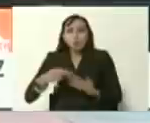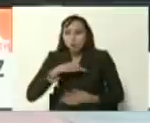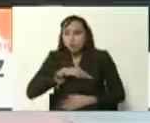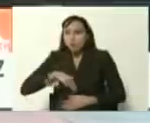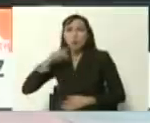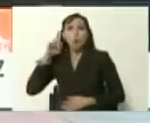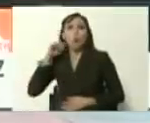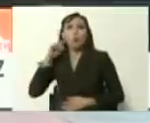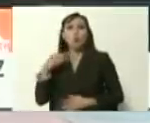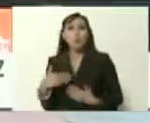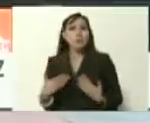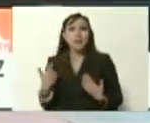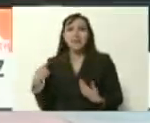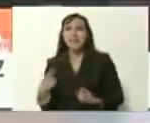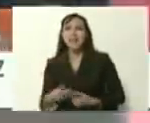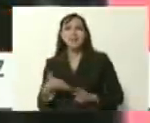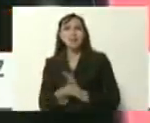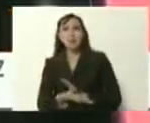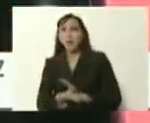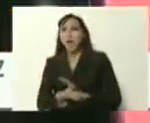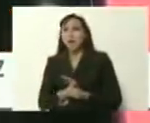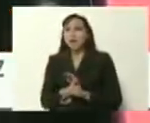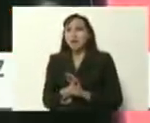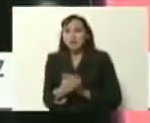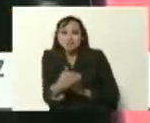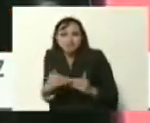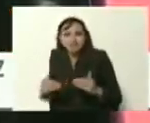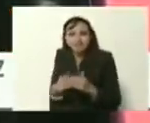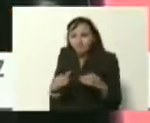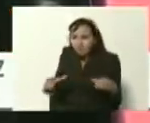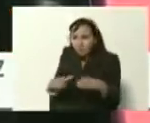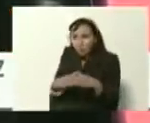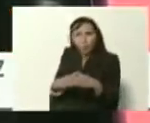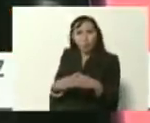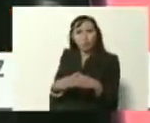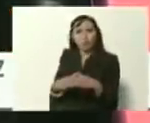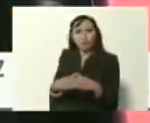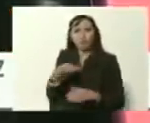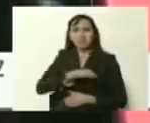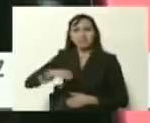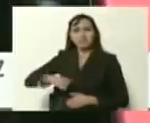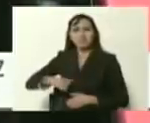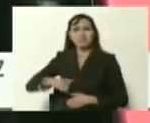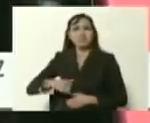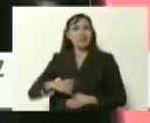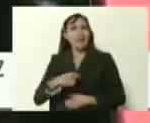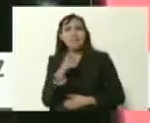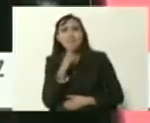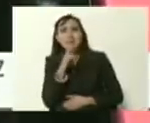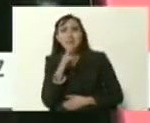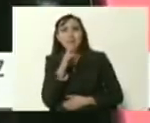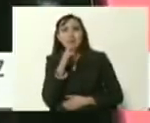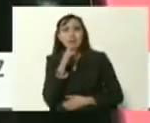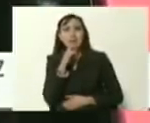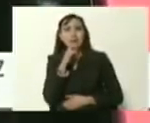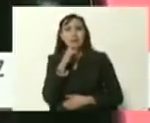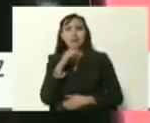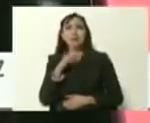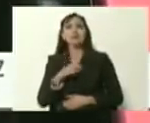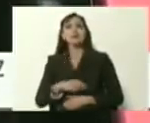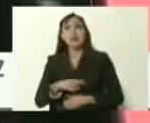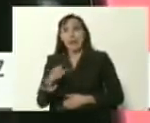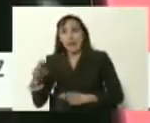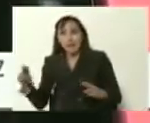acostumbrados todos a hablar entre nosotros mismos, y difícilmente, si no fuera por